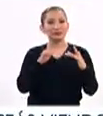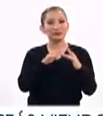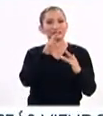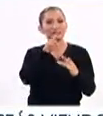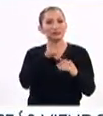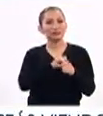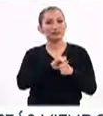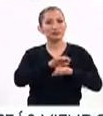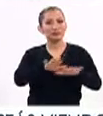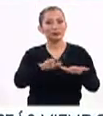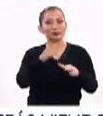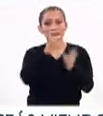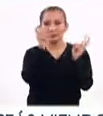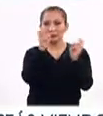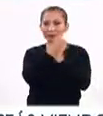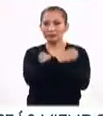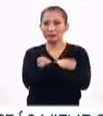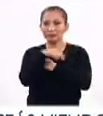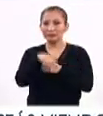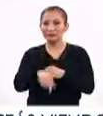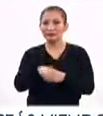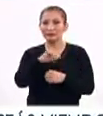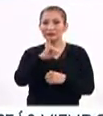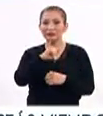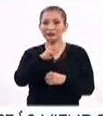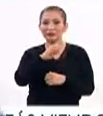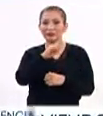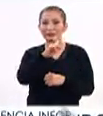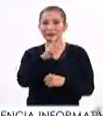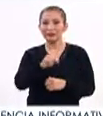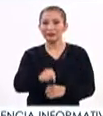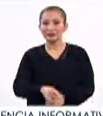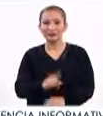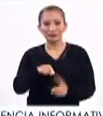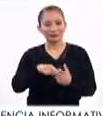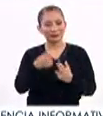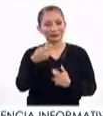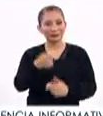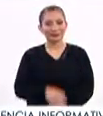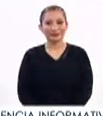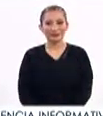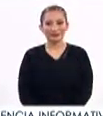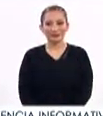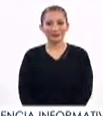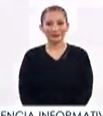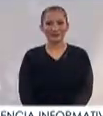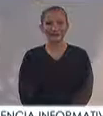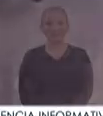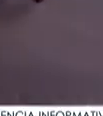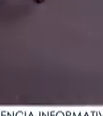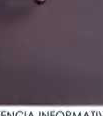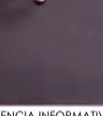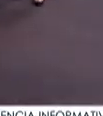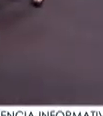con lo mejor de la información en educación. Esto es Interfaz. Comenzamos.